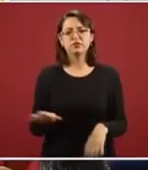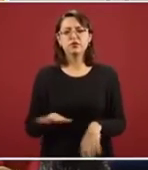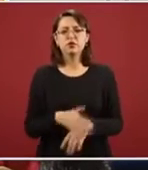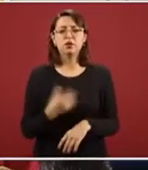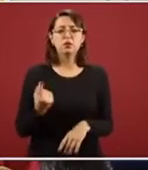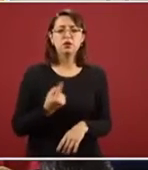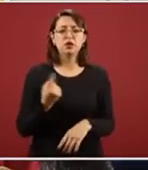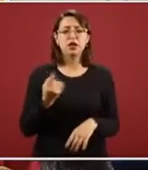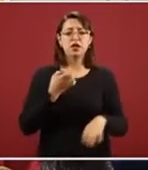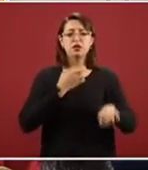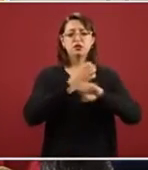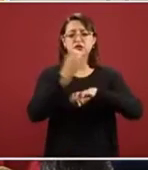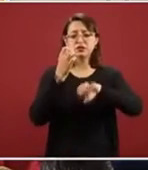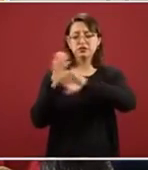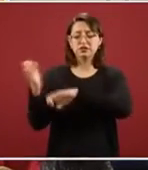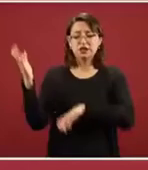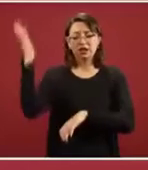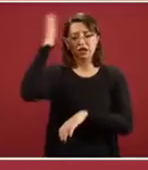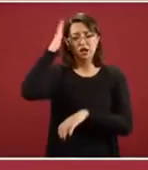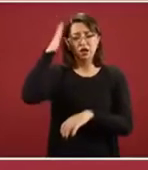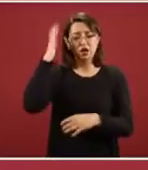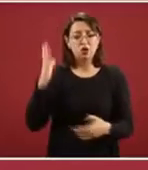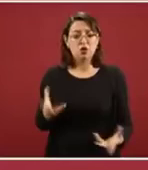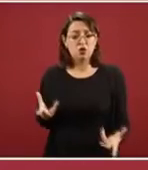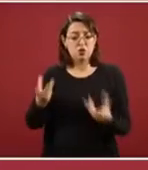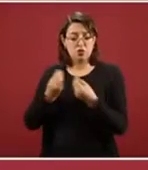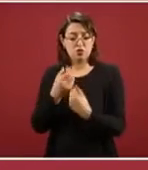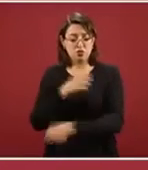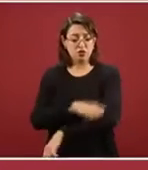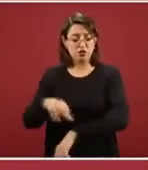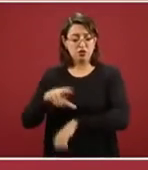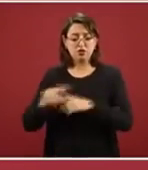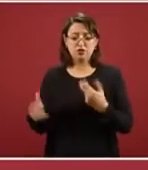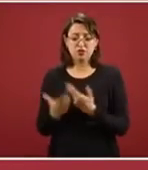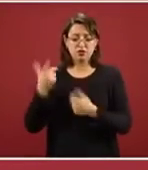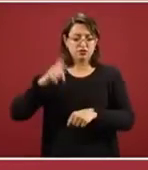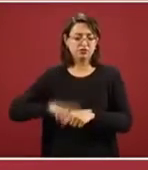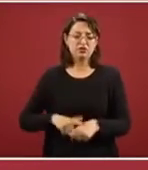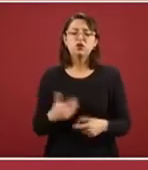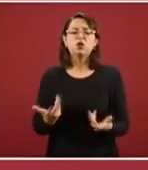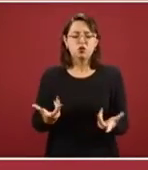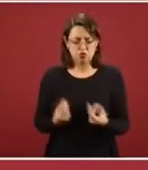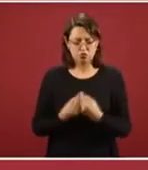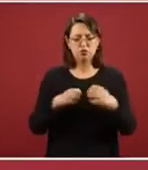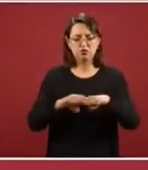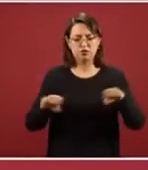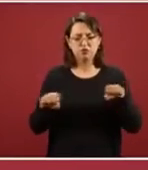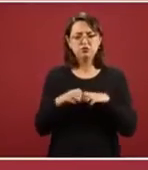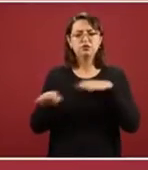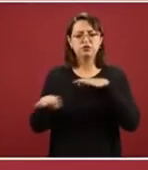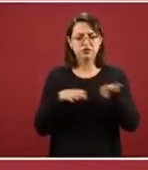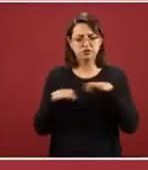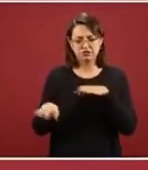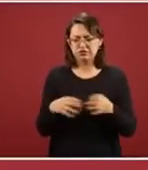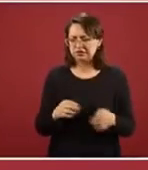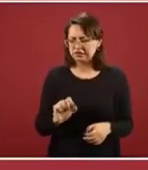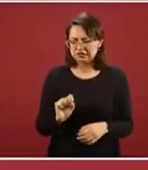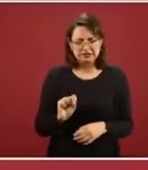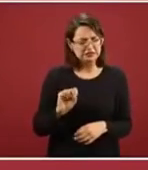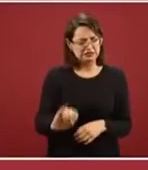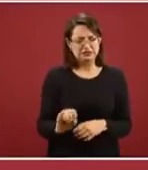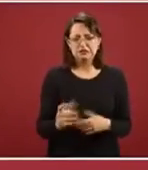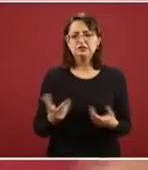estatales de Protección Civil no dependen de la Coordinación Nacional. Ellos trabajan en equipo con nosotros, lo hacen de manera